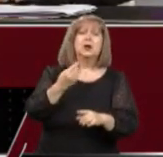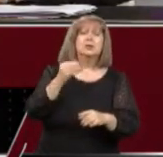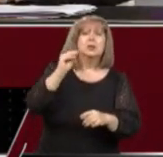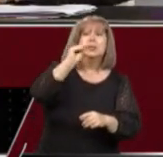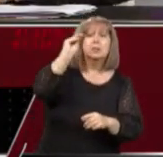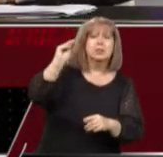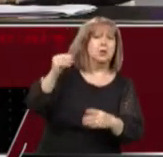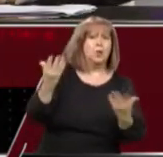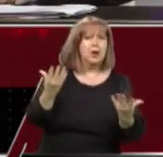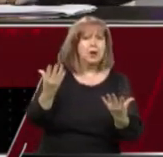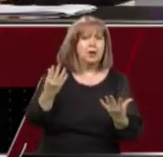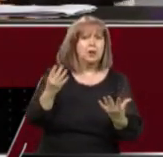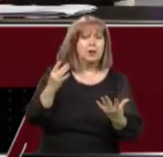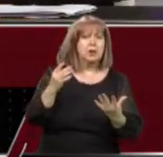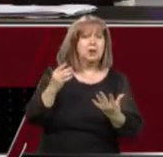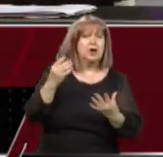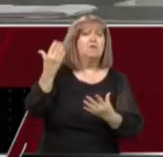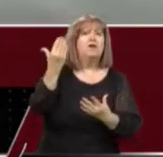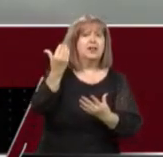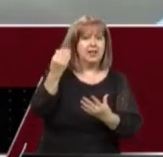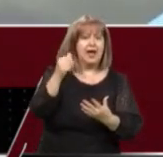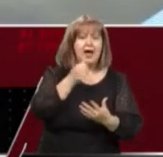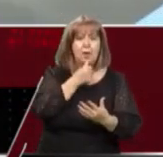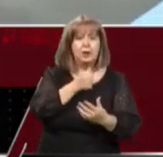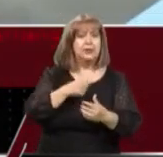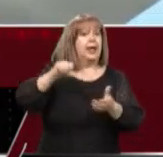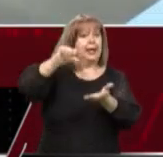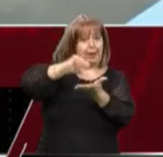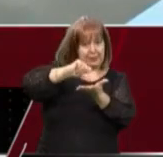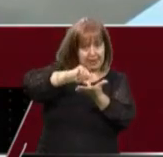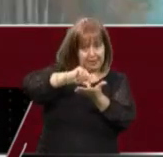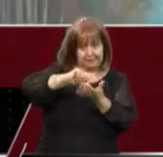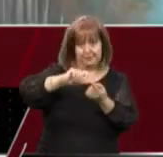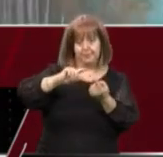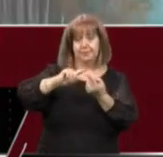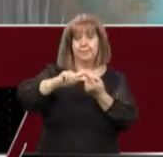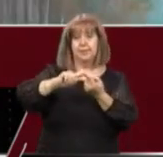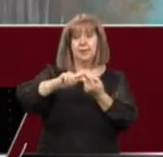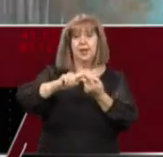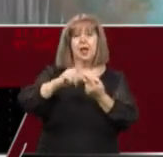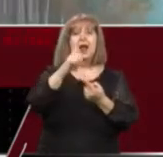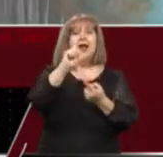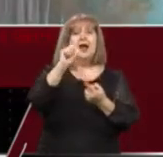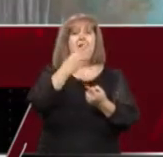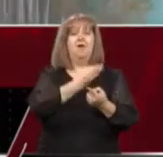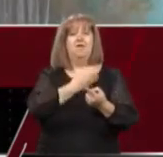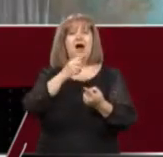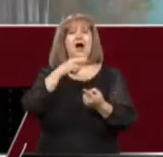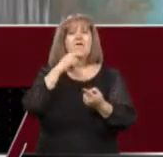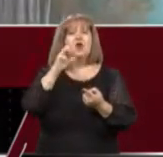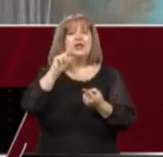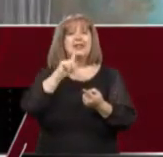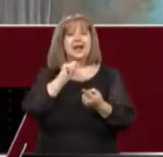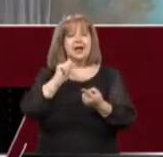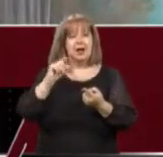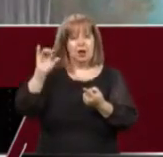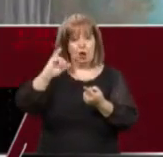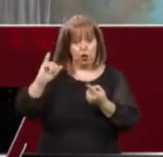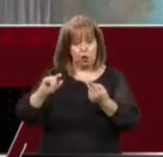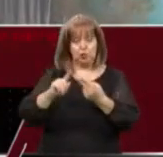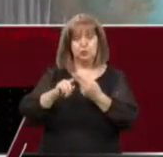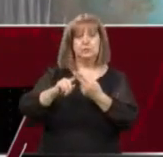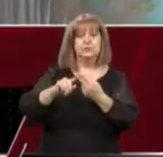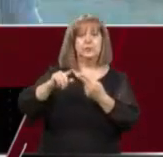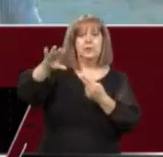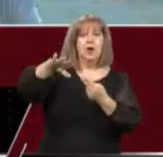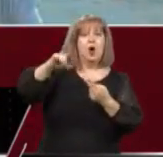agua y hoy básicamente capital y la favorita en Godoy Cruz todo lo que es el